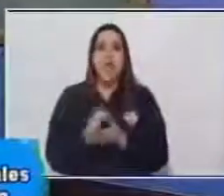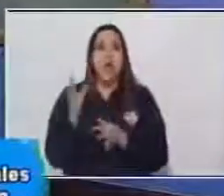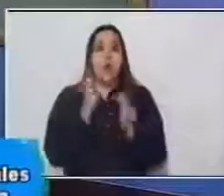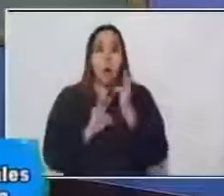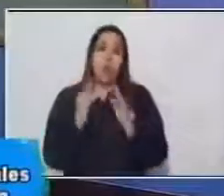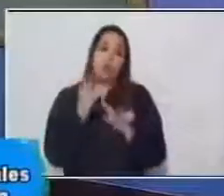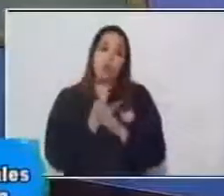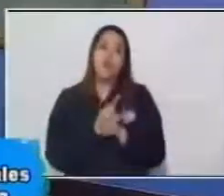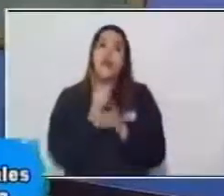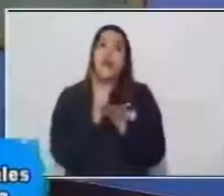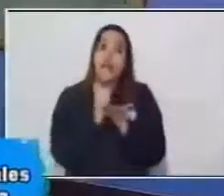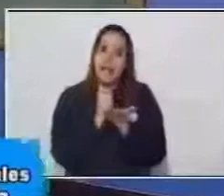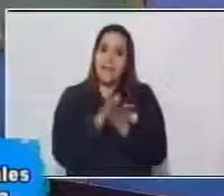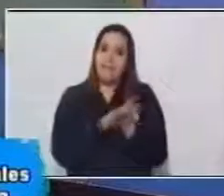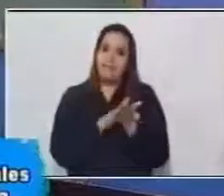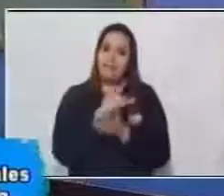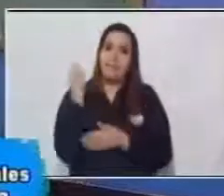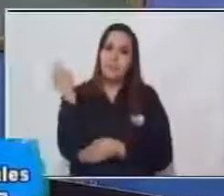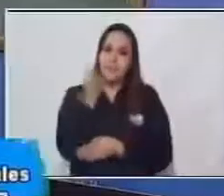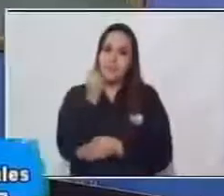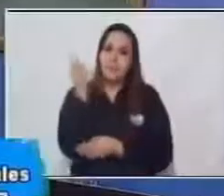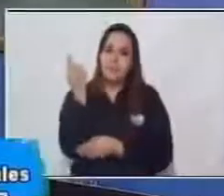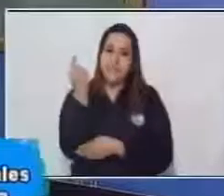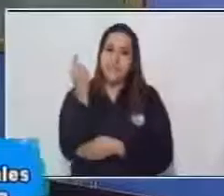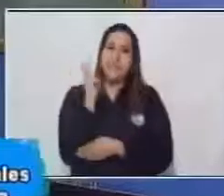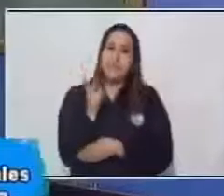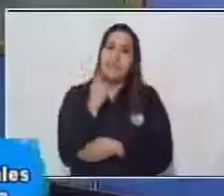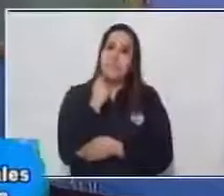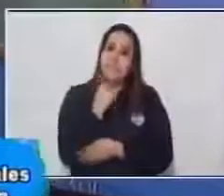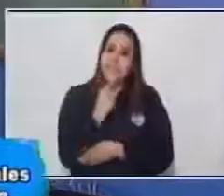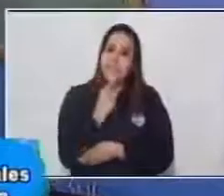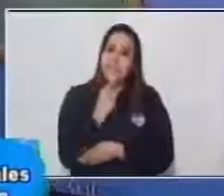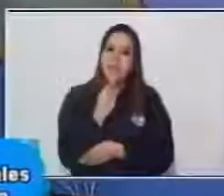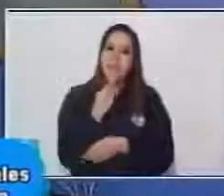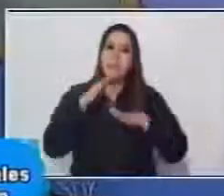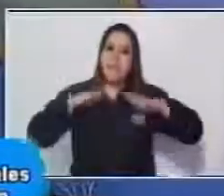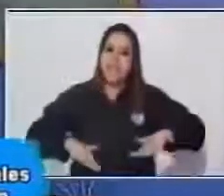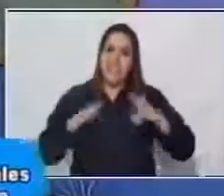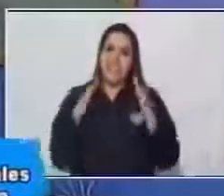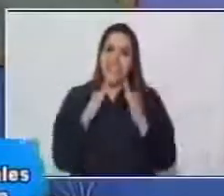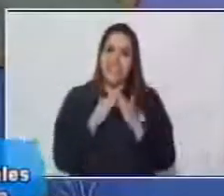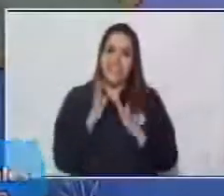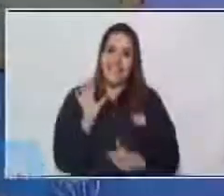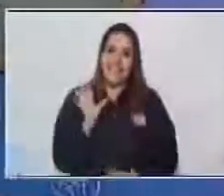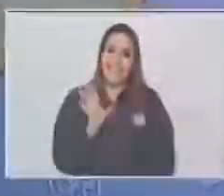utilizar gel, es muy importante. Y como siempre te digo, quédate en casa.